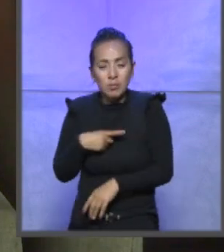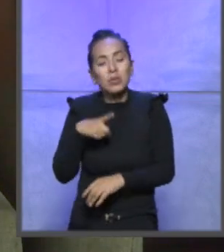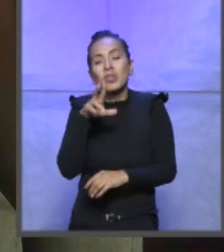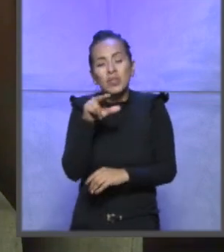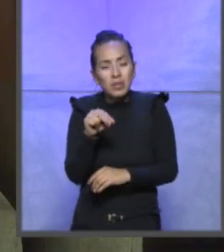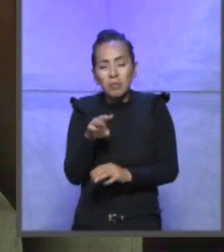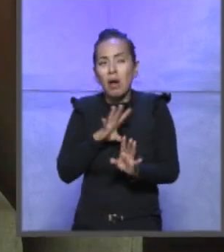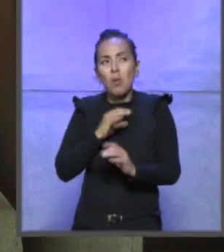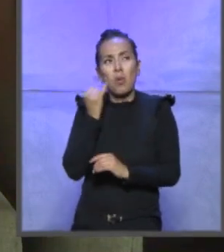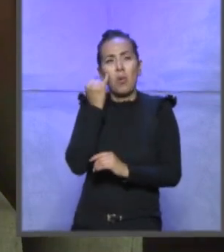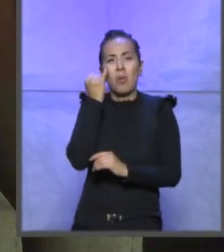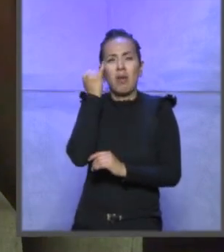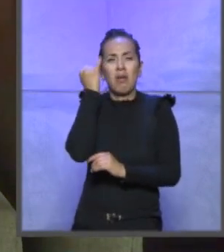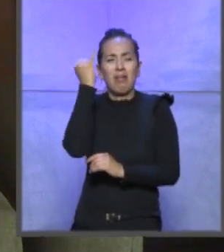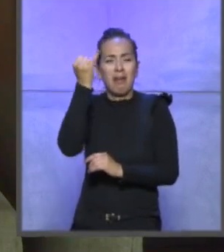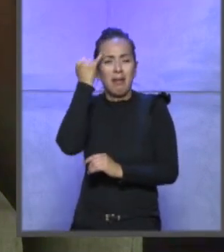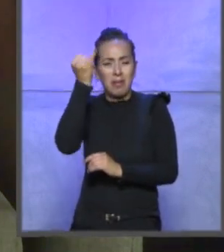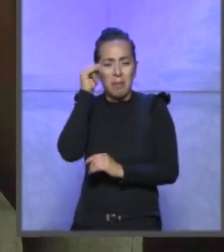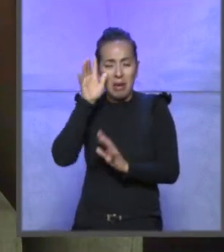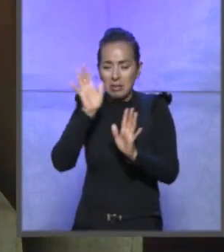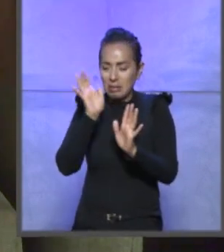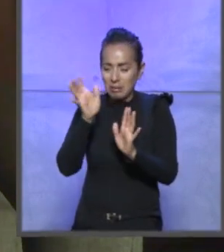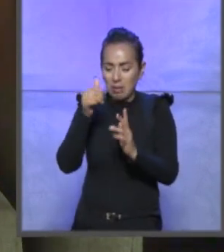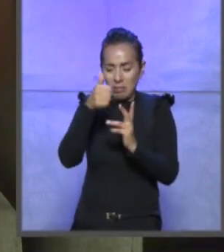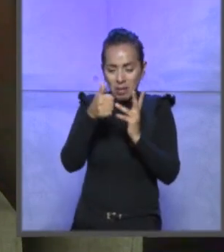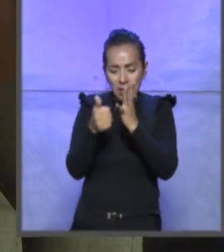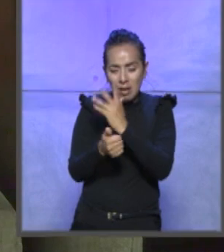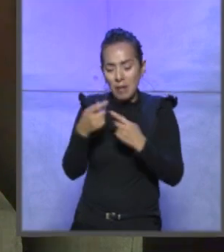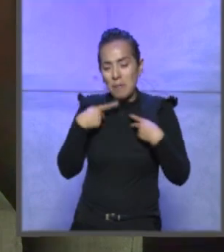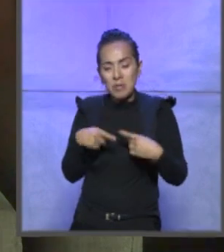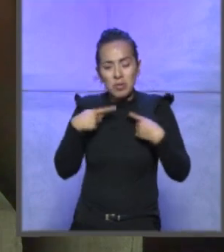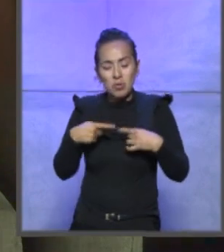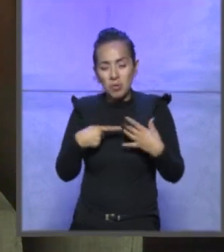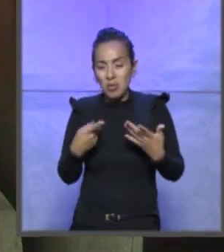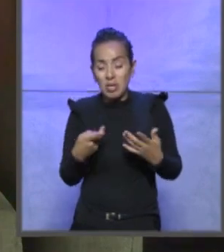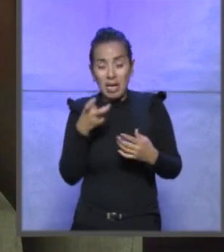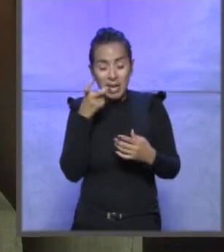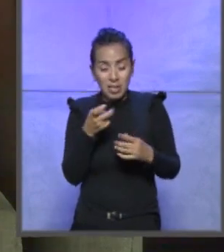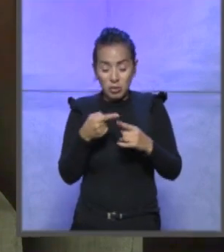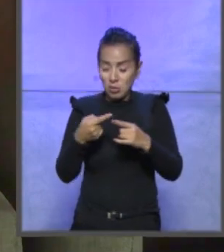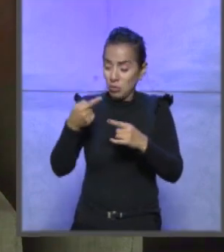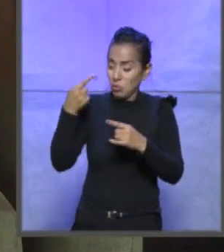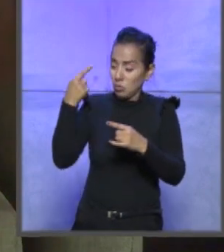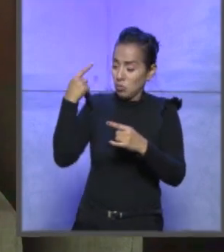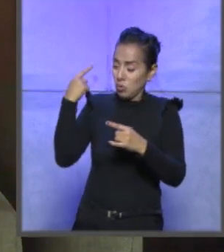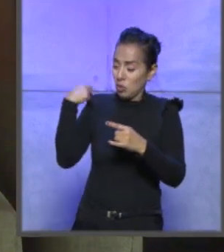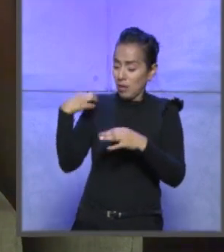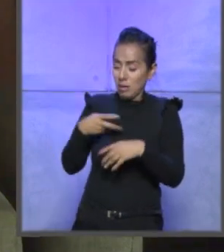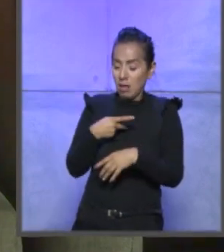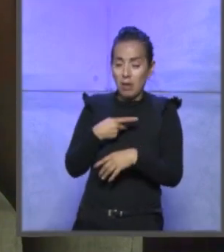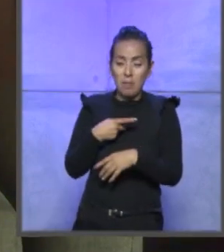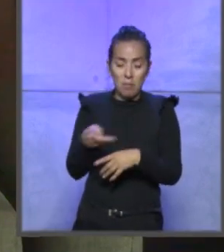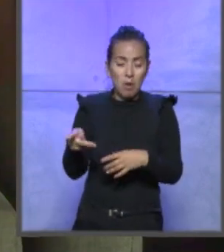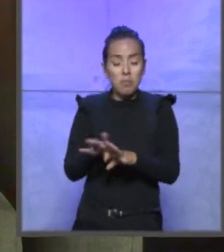sino porque hay una idiosincrasia, una ideología implantada en nuestras mentes. Y esta se viene viendo desde la juventud